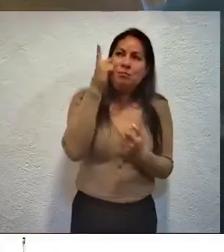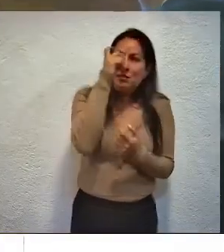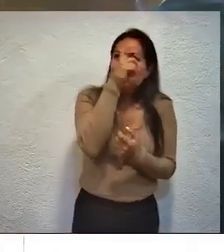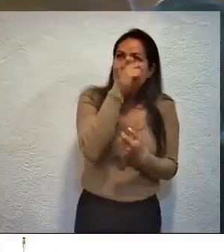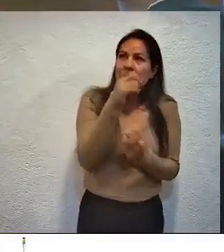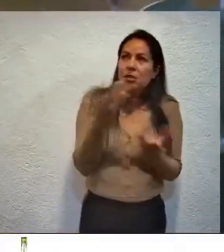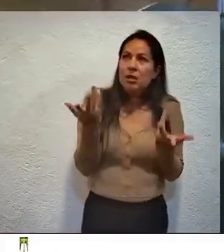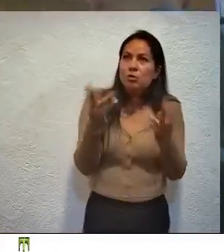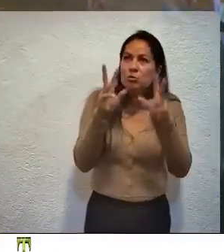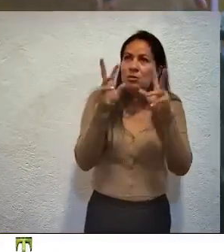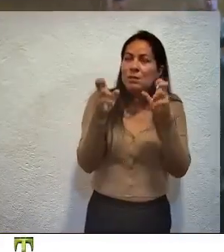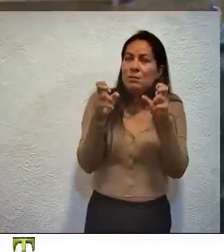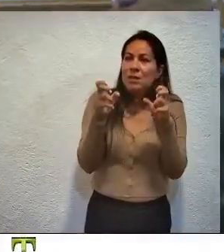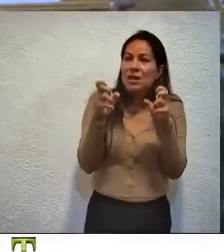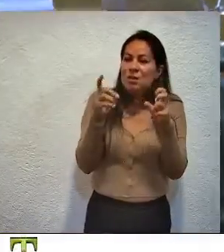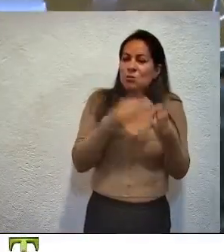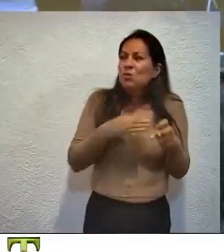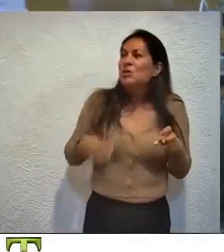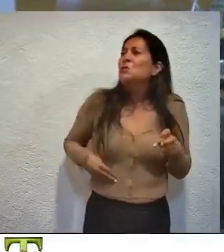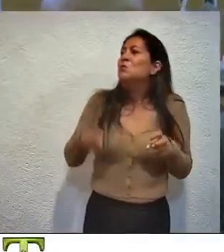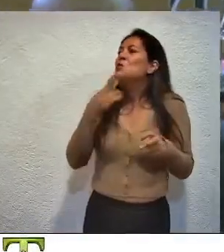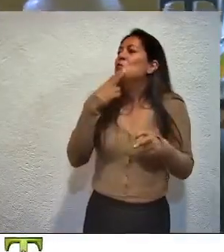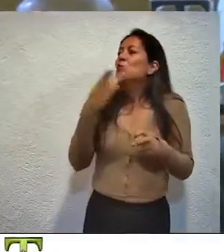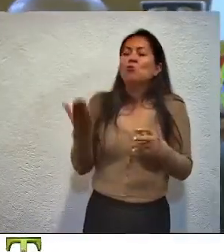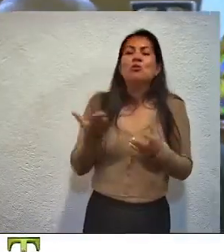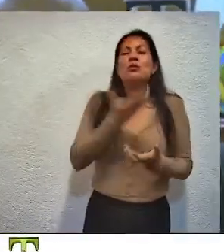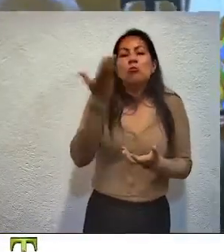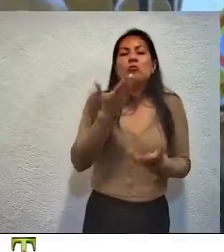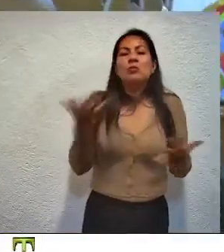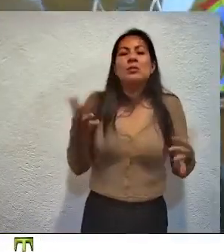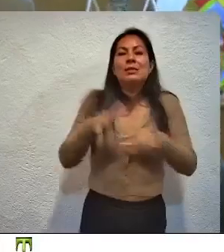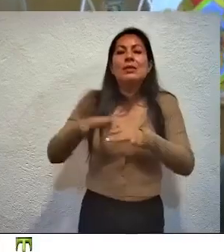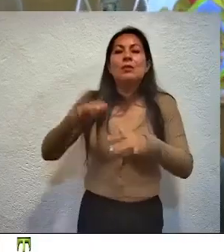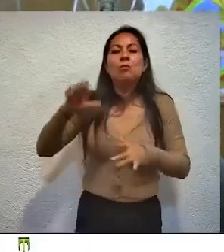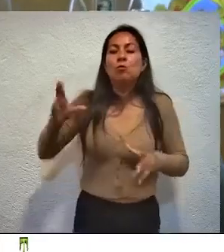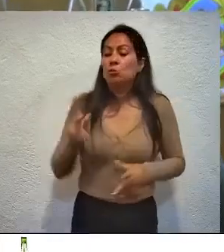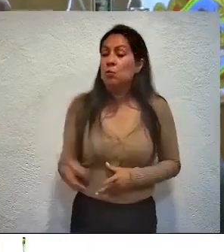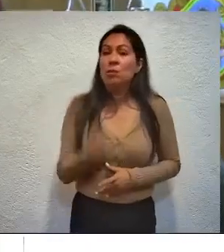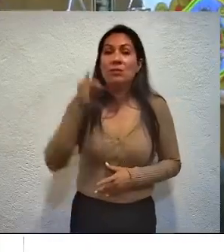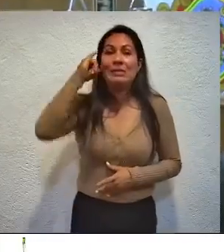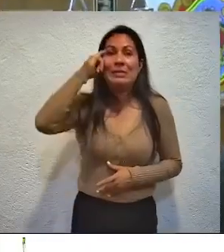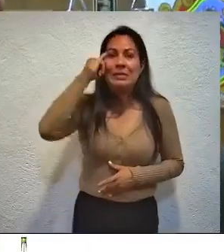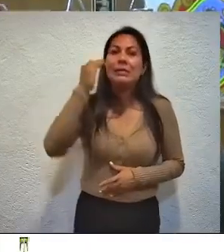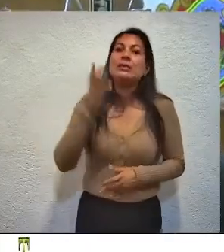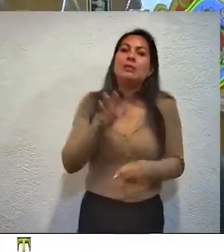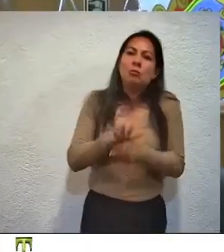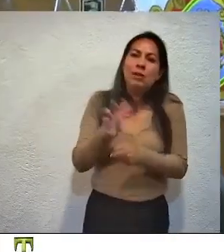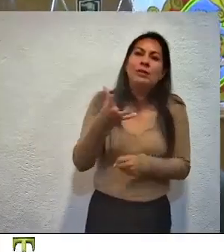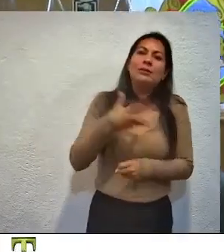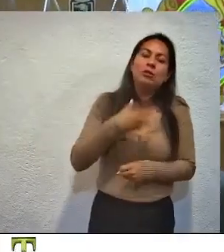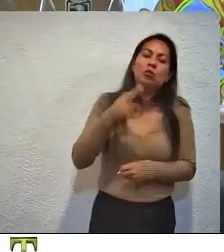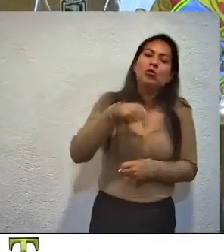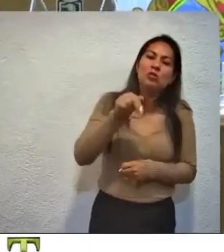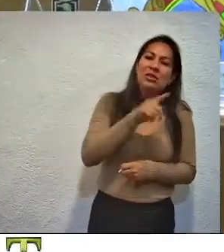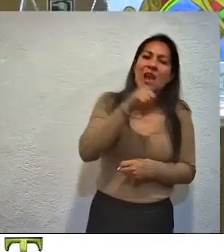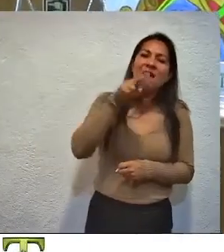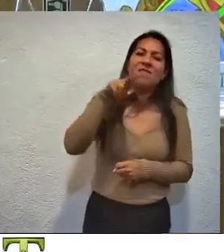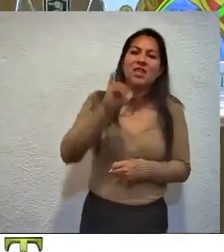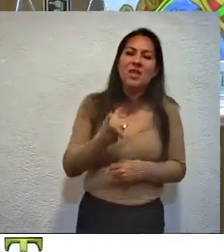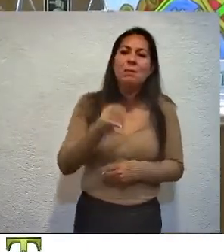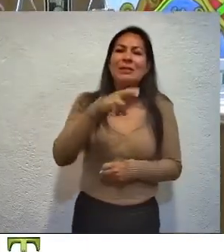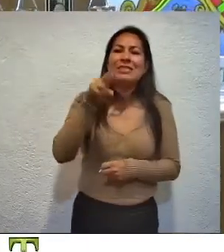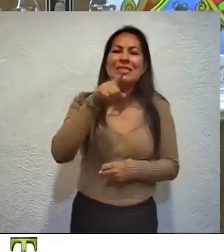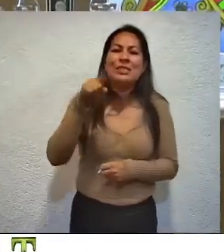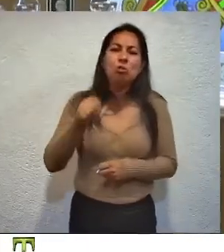de un municipio regido por usos y costumbres integrado por pueblos indígenas. Entre ellos se encuentran Tusabi, Mepá,